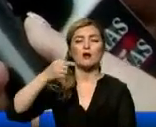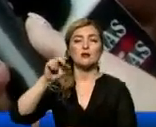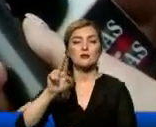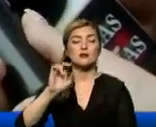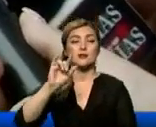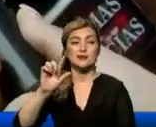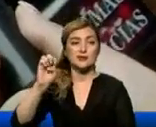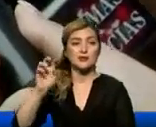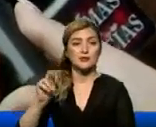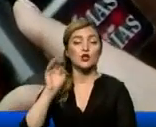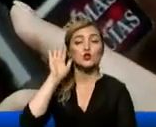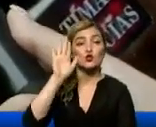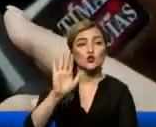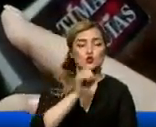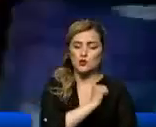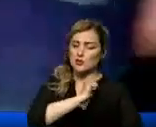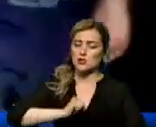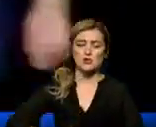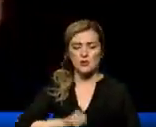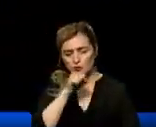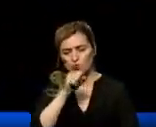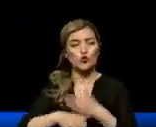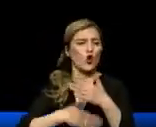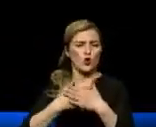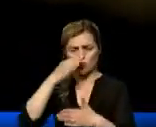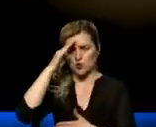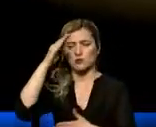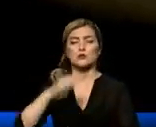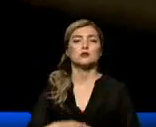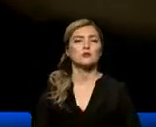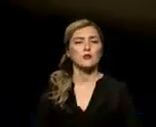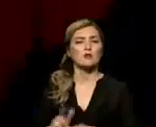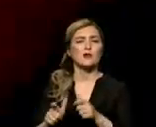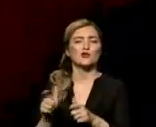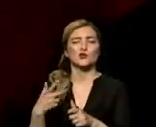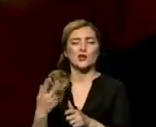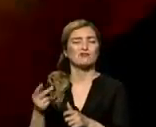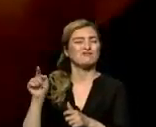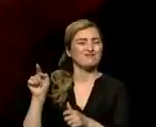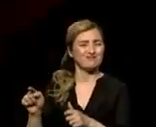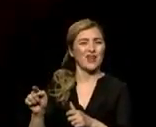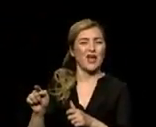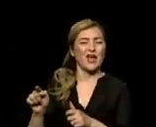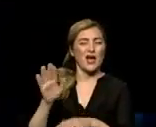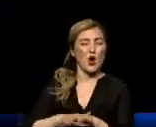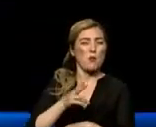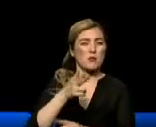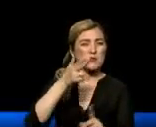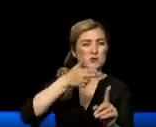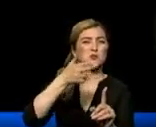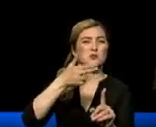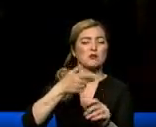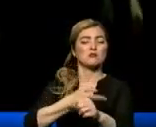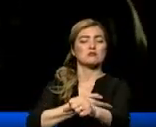él el sacrificio y la vocación de toda la policía mientras que el sujeto involucrado en estas muertes internado en un hospital de santo domingo de los